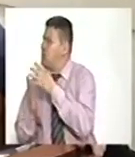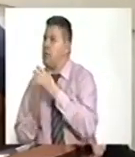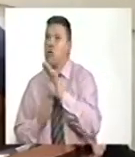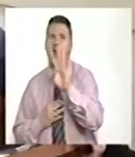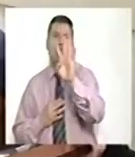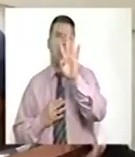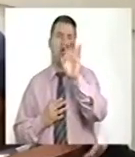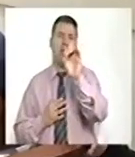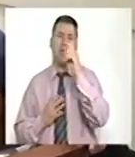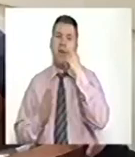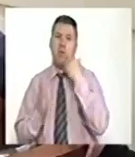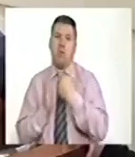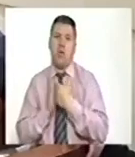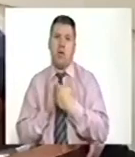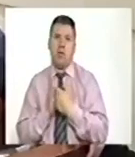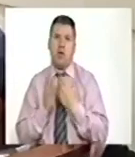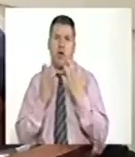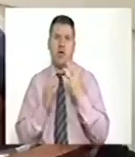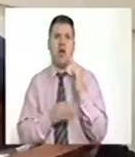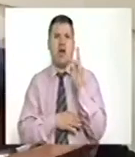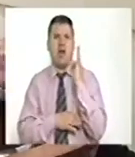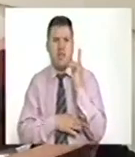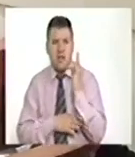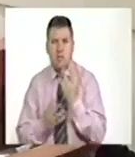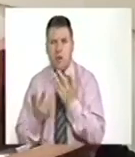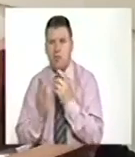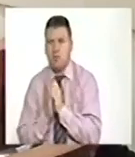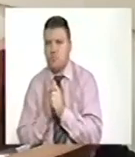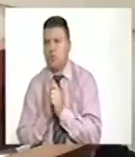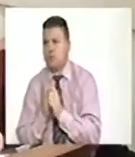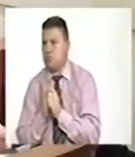90 pruebas, testimonios,